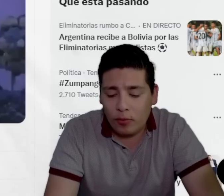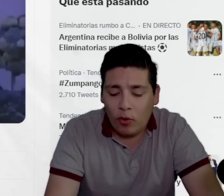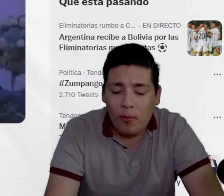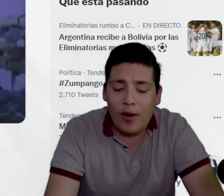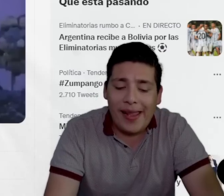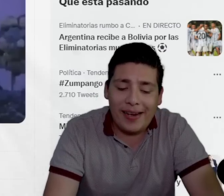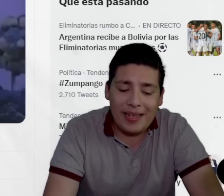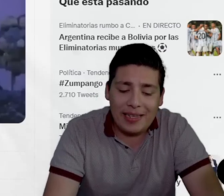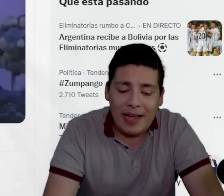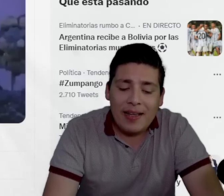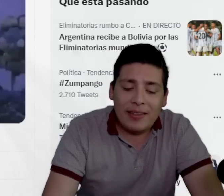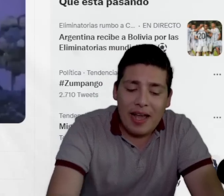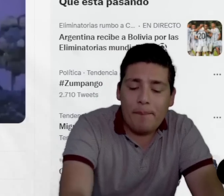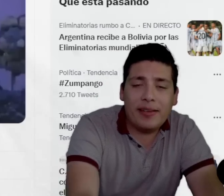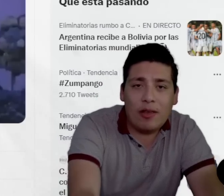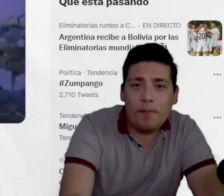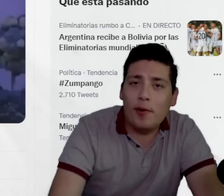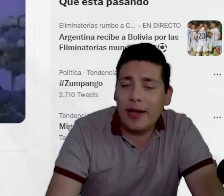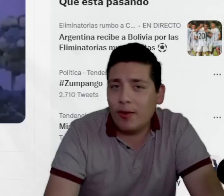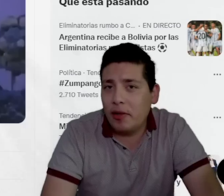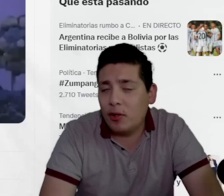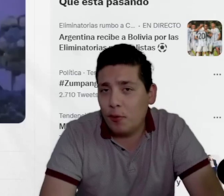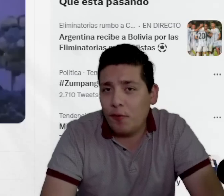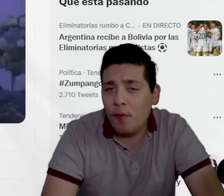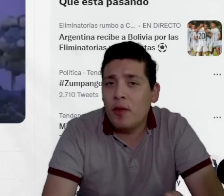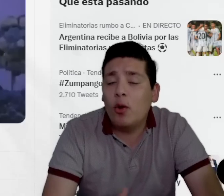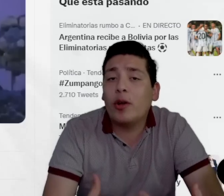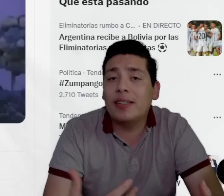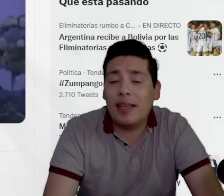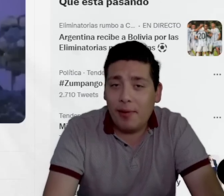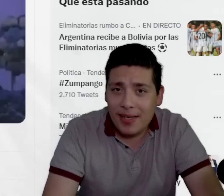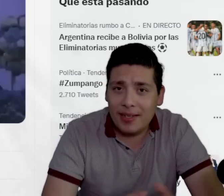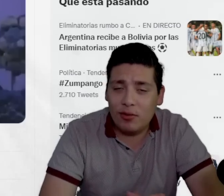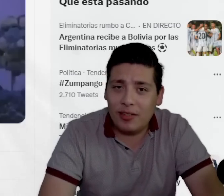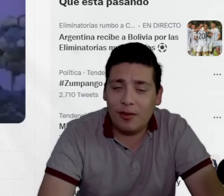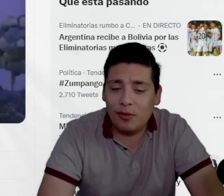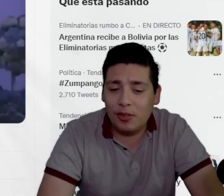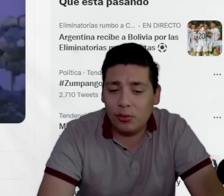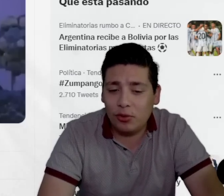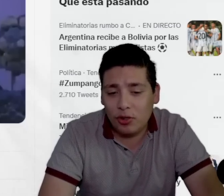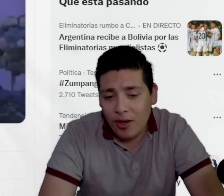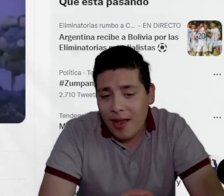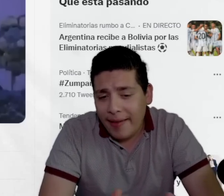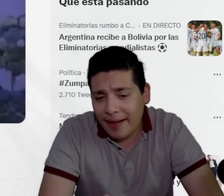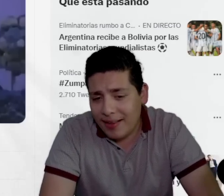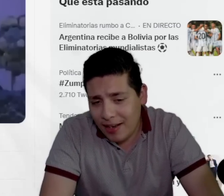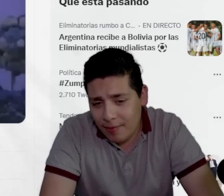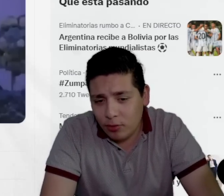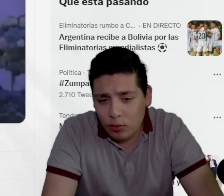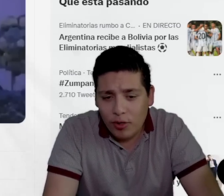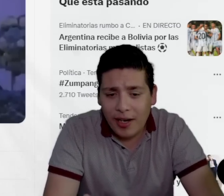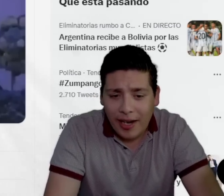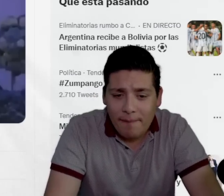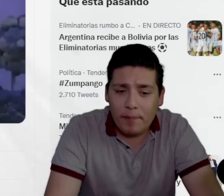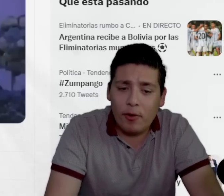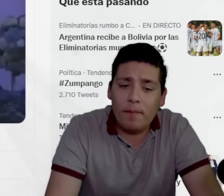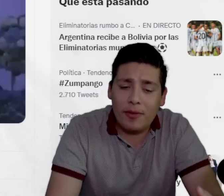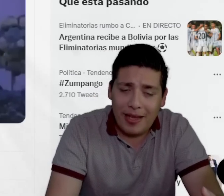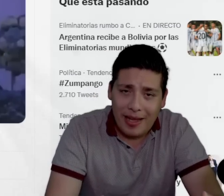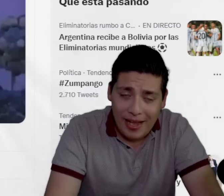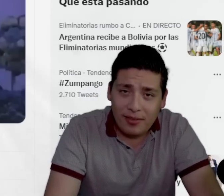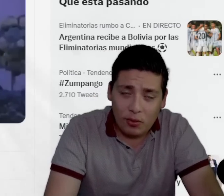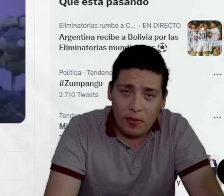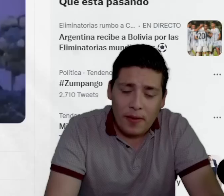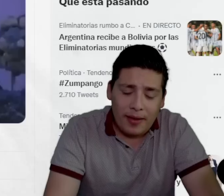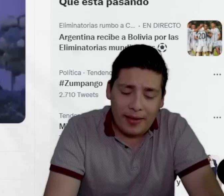visto pues cómo la Iglesia se ha pasado por el Arco del Triunfo lo que establece nuestra Constitución. Y aquí tenemos un ejemplo